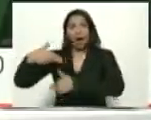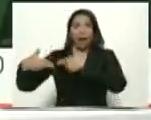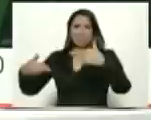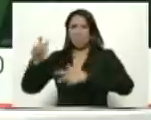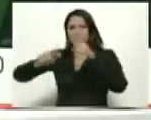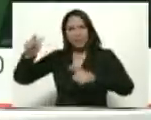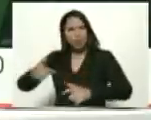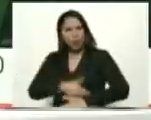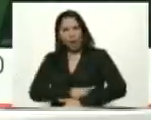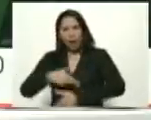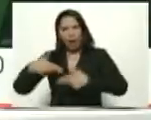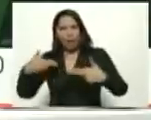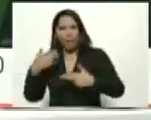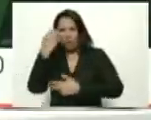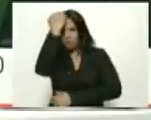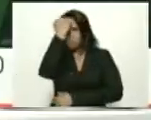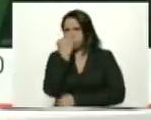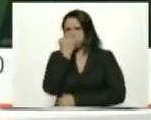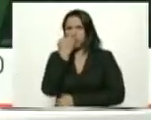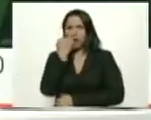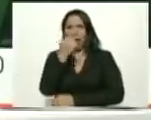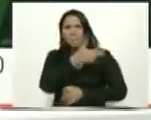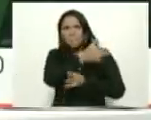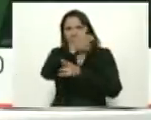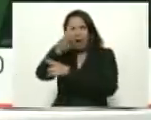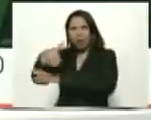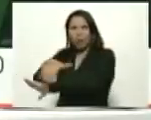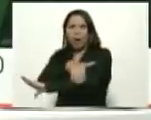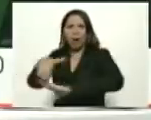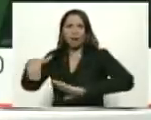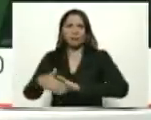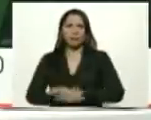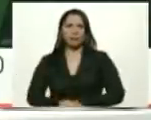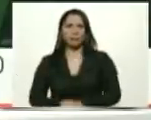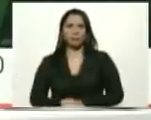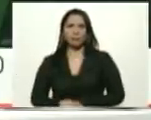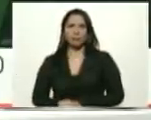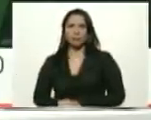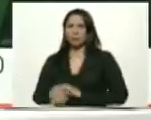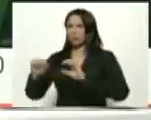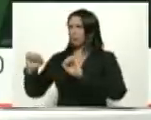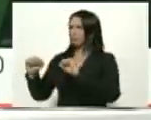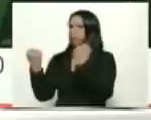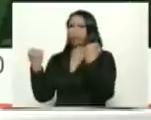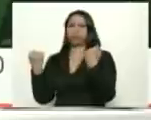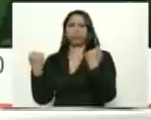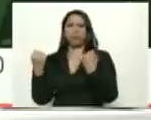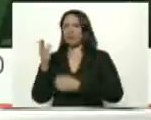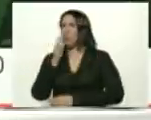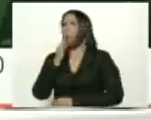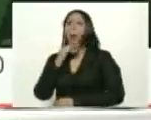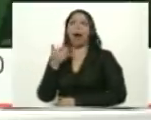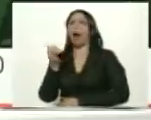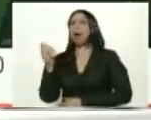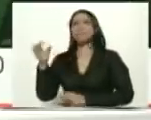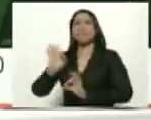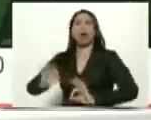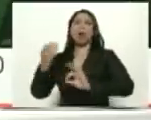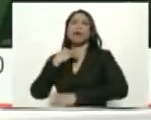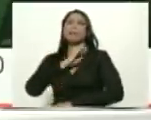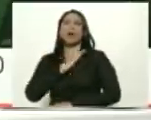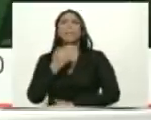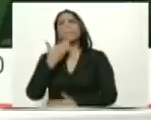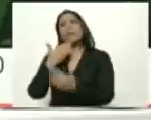armada, encapuchados, armados en las calles, negando la existencia de la pandemia, pidiendo que se levante